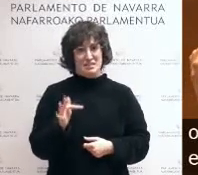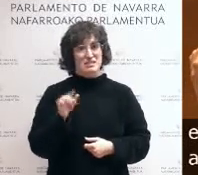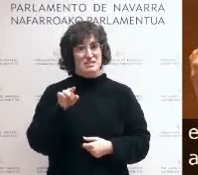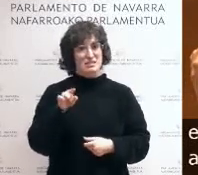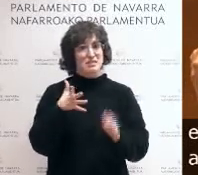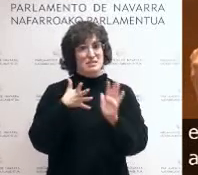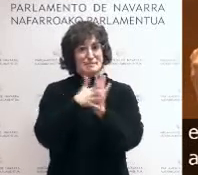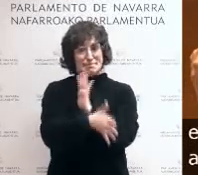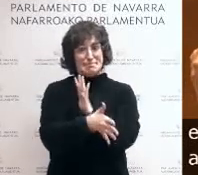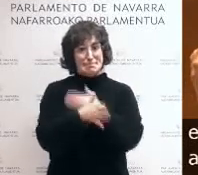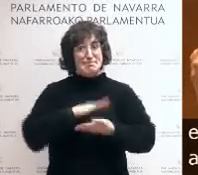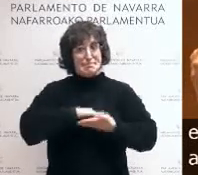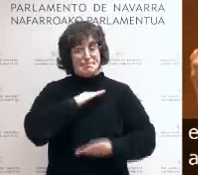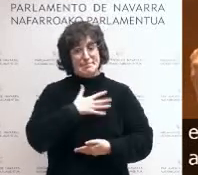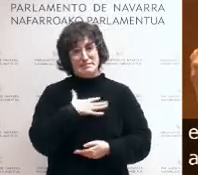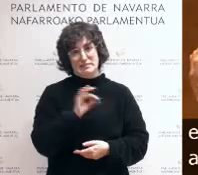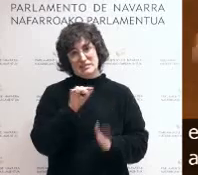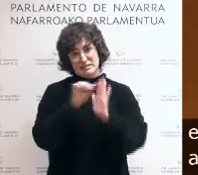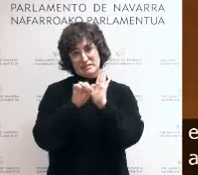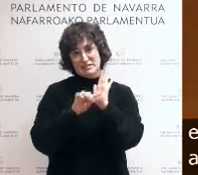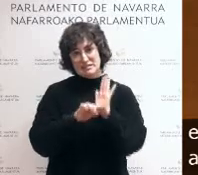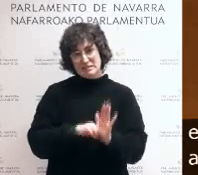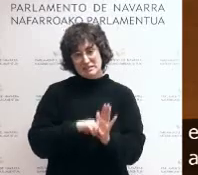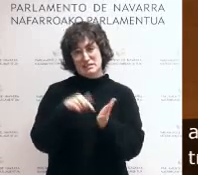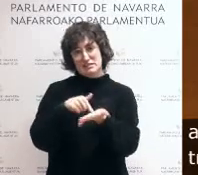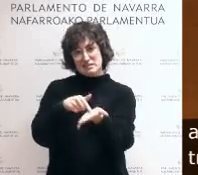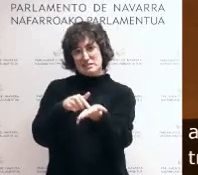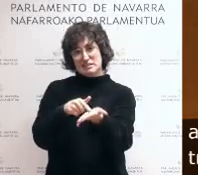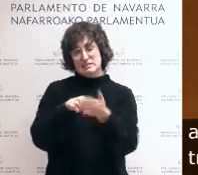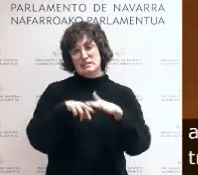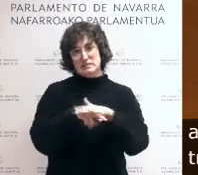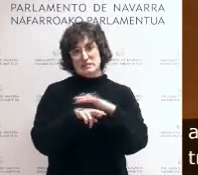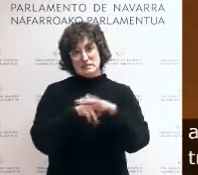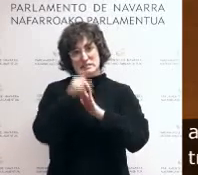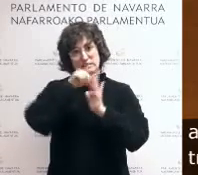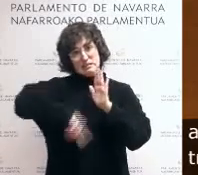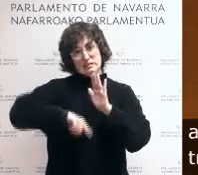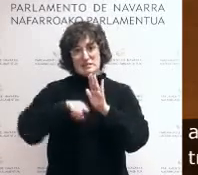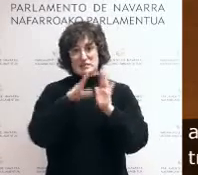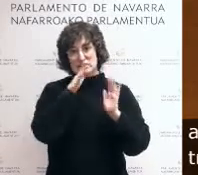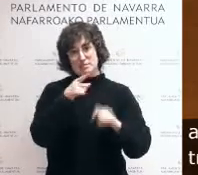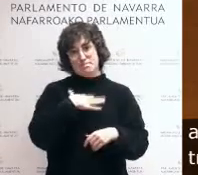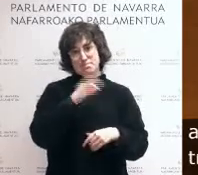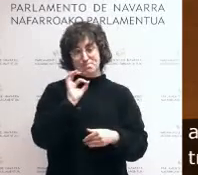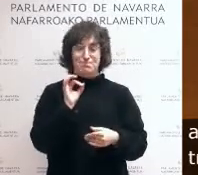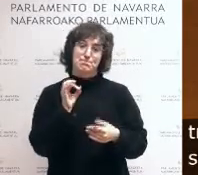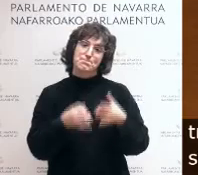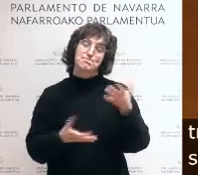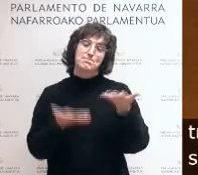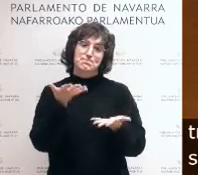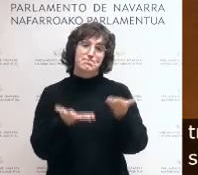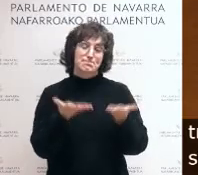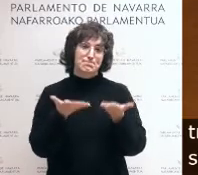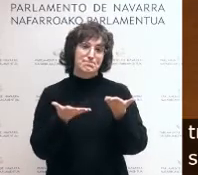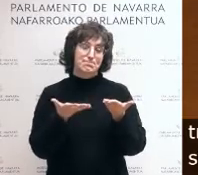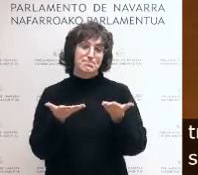capacidad para establecer y regular tributos que han de ser una ocasión para equilibrar y mejorar las situaciones y desafíos a las que se enfrentan las personas